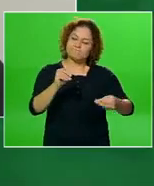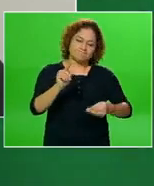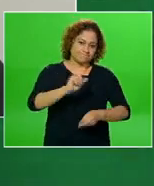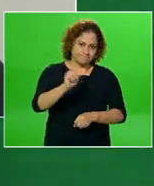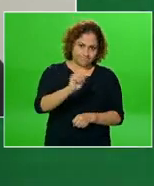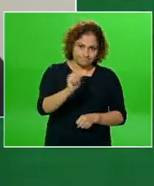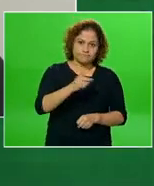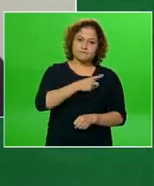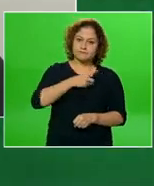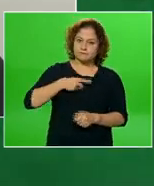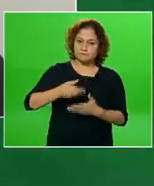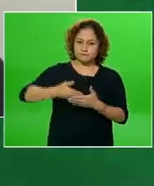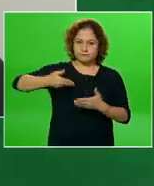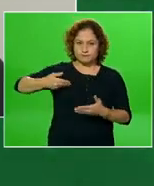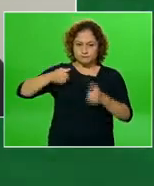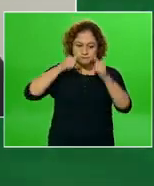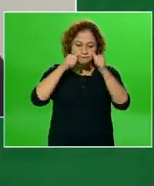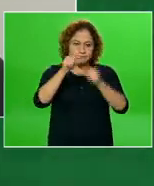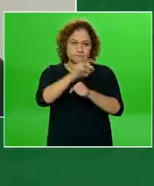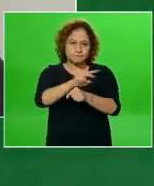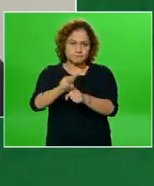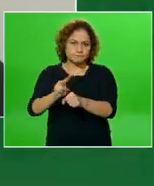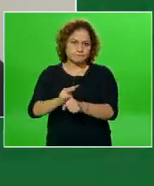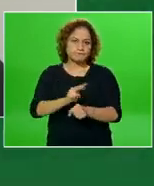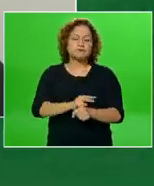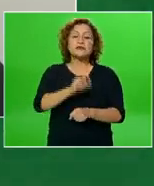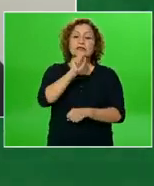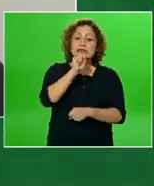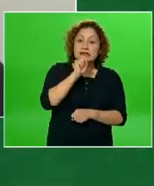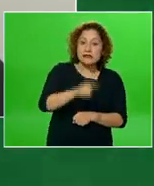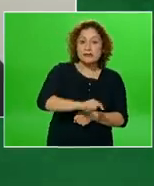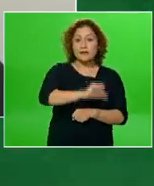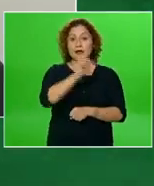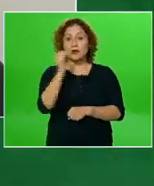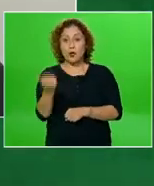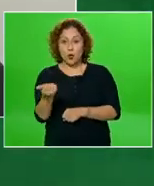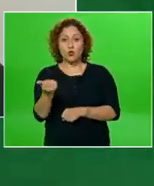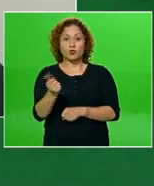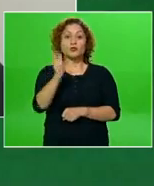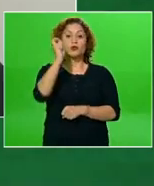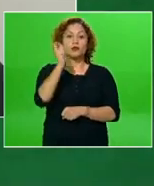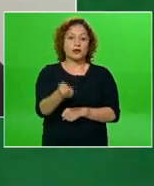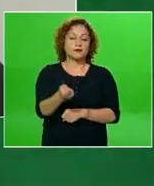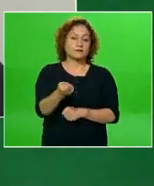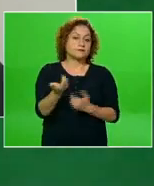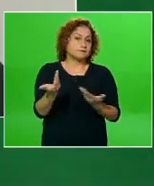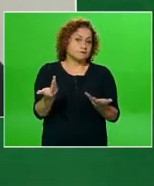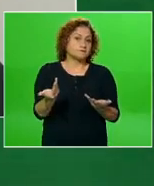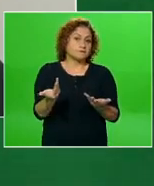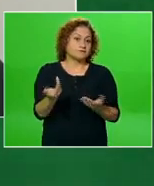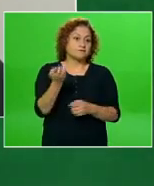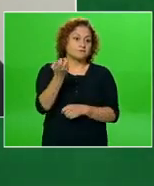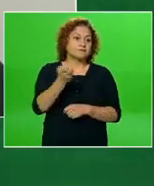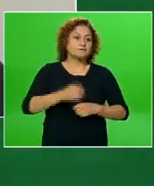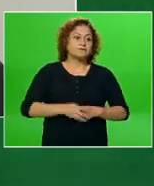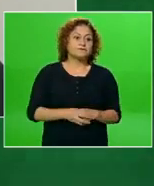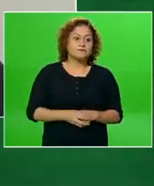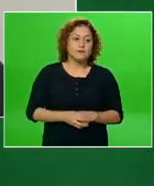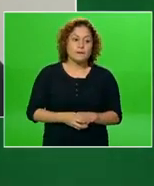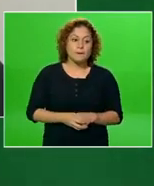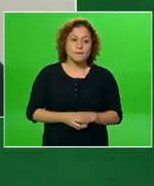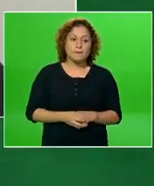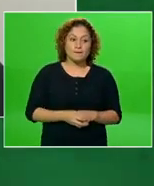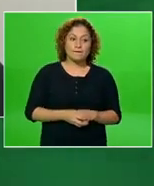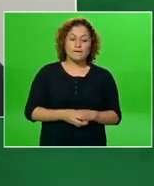la epidemia y un punto que es transversal para todas estas es precisamente que esto es voluntario es decir no hay